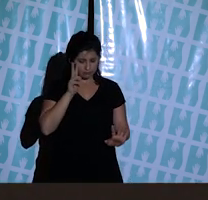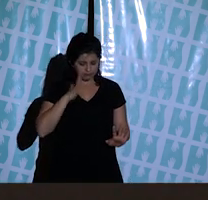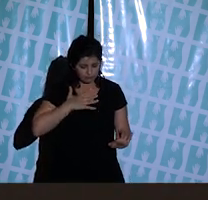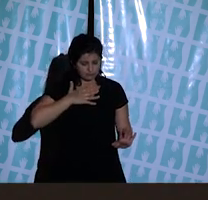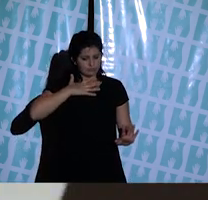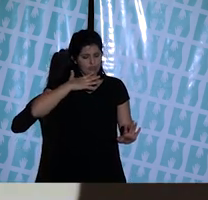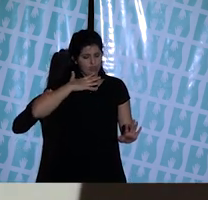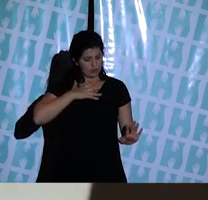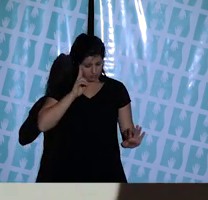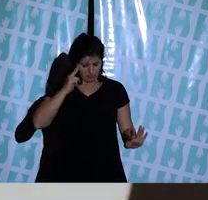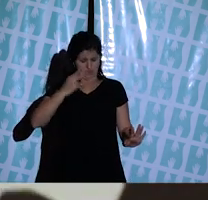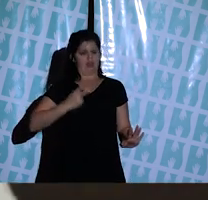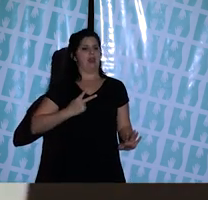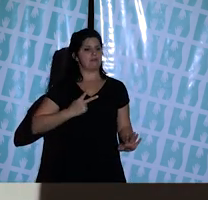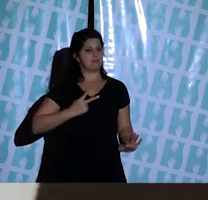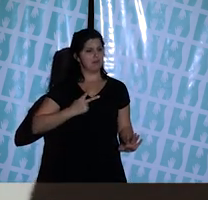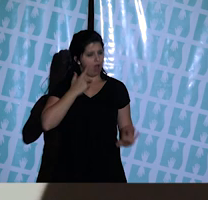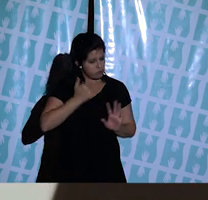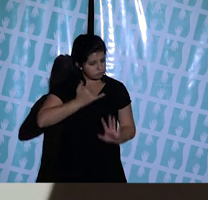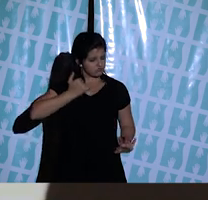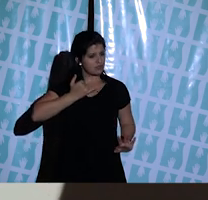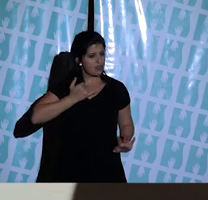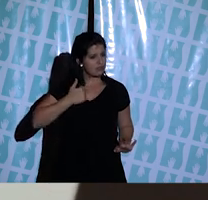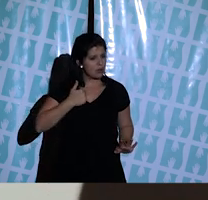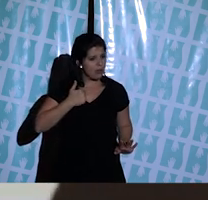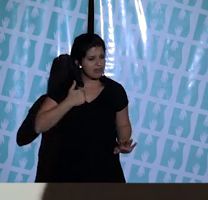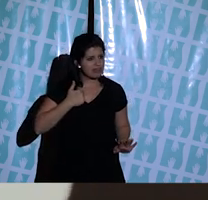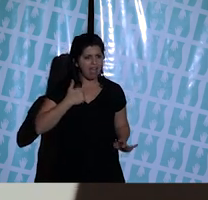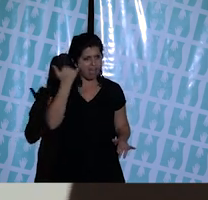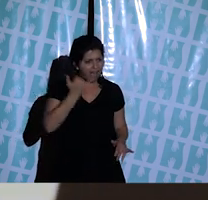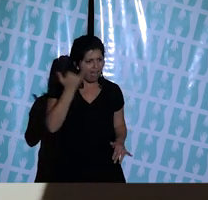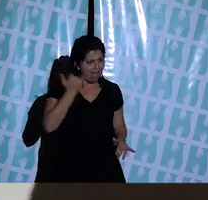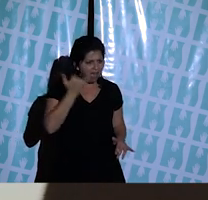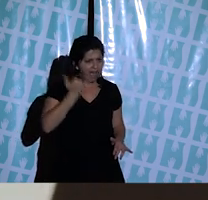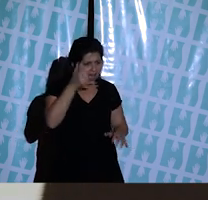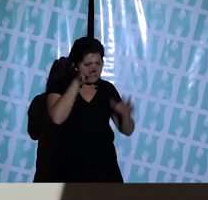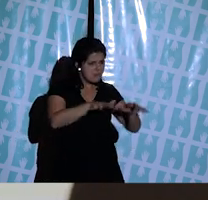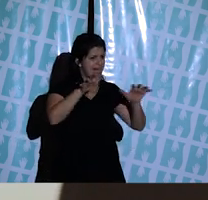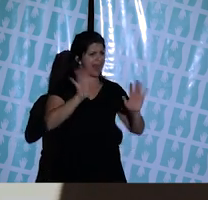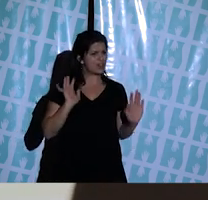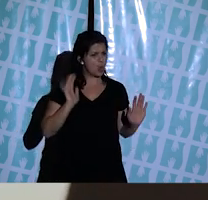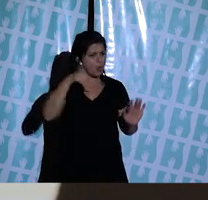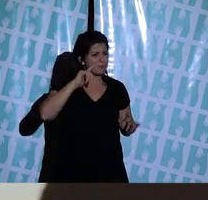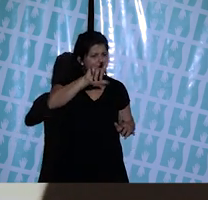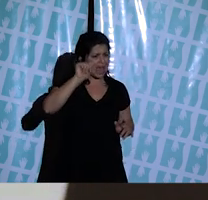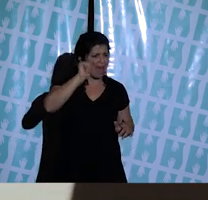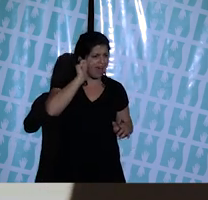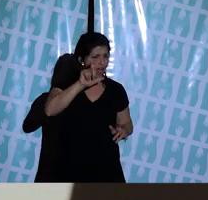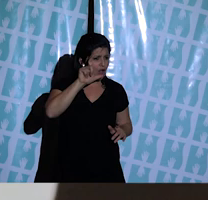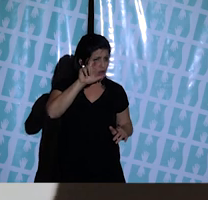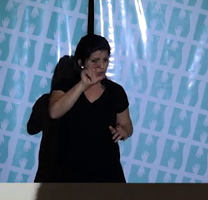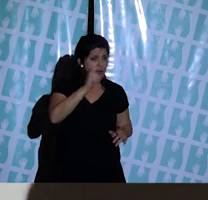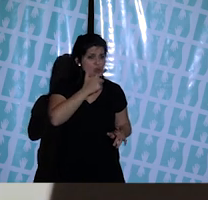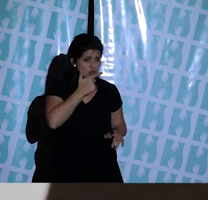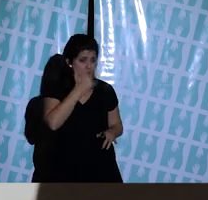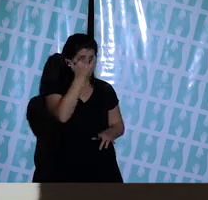respiración, observar los milagros, agradecer. Todas estas cuestiones desarrollan el cerebro,